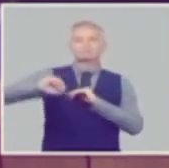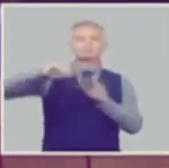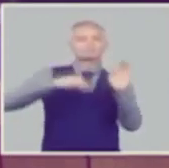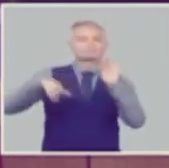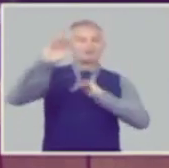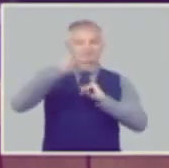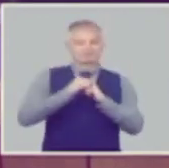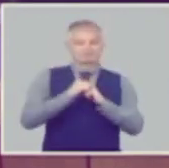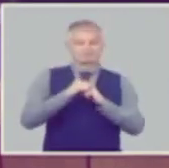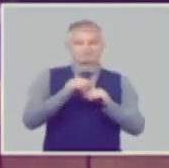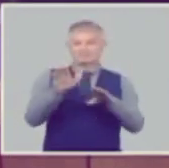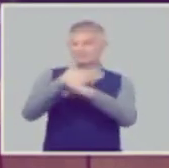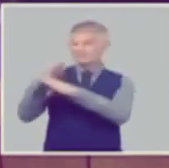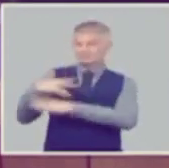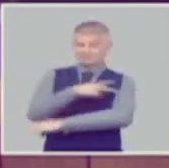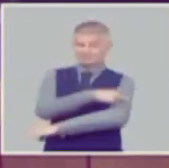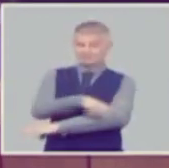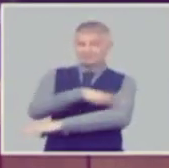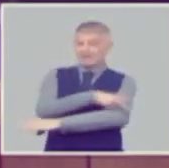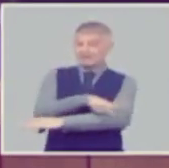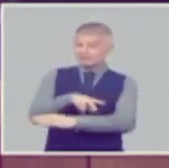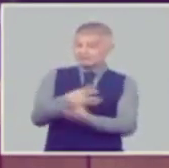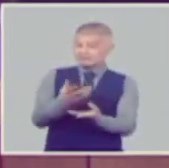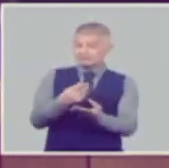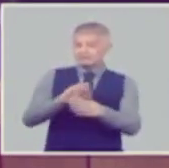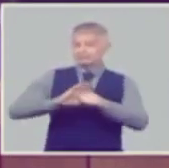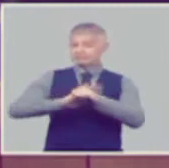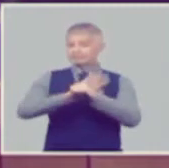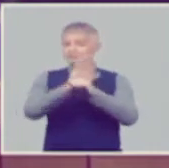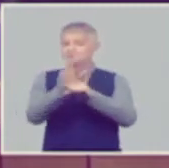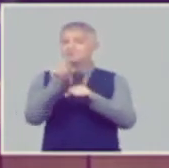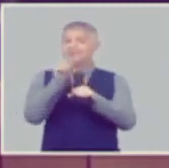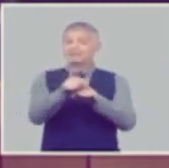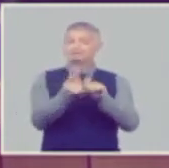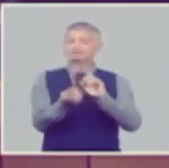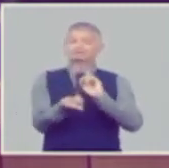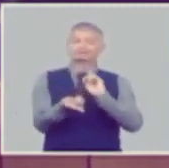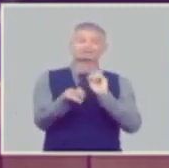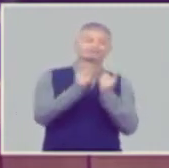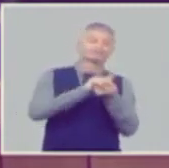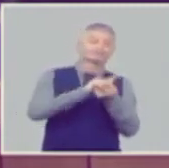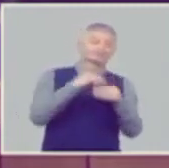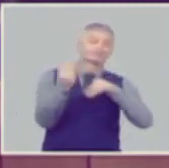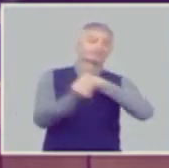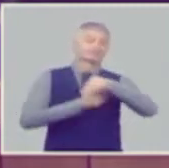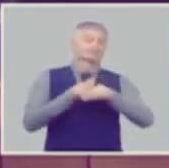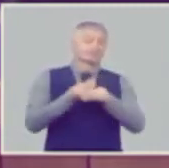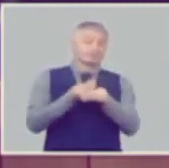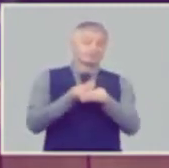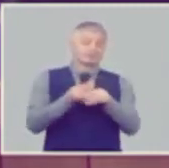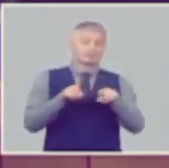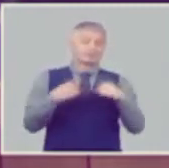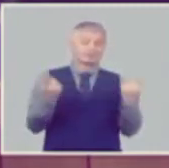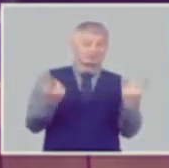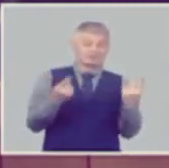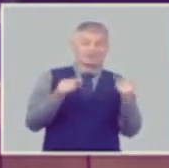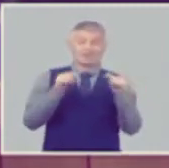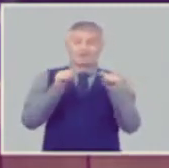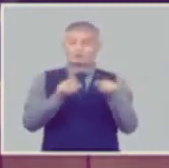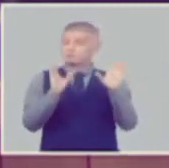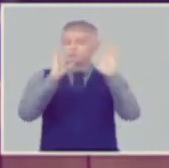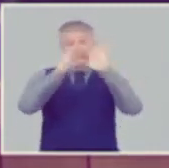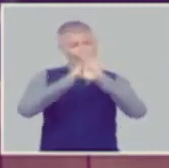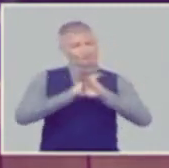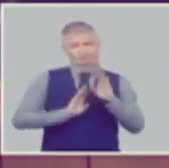las regiones y países, la COVID-19 nos obligó a modificar todas las previsiones. El hecho es que no habrá